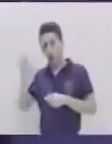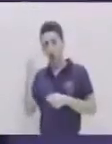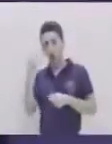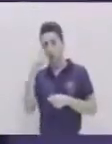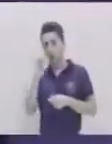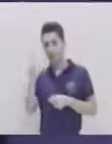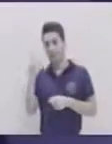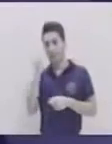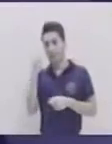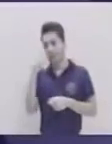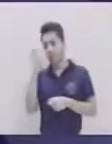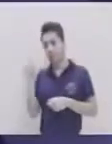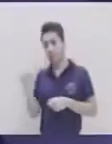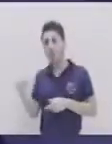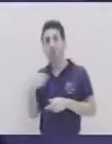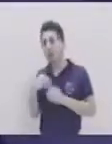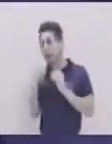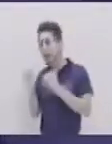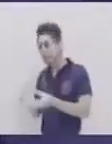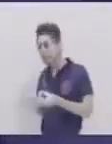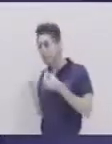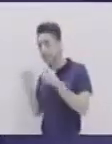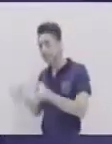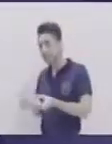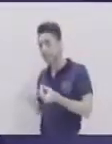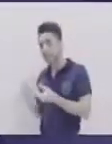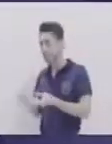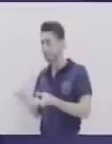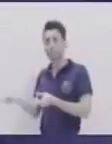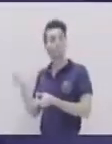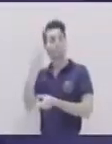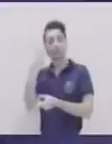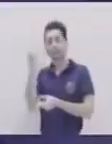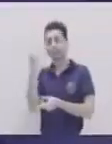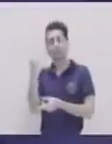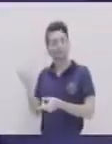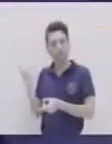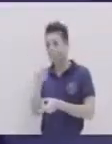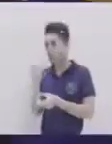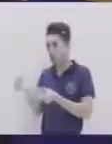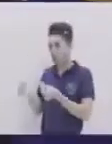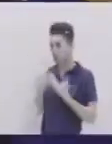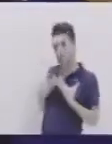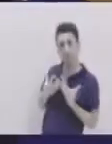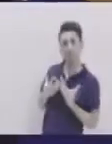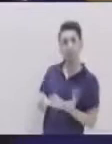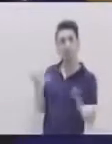Joselito no seguía instrucciones y no entendía igual que sus compañeros.